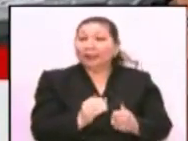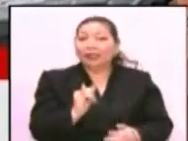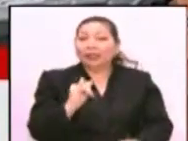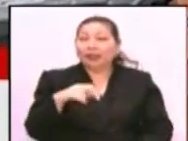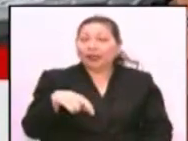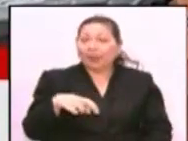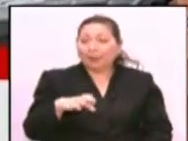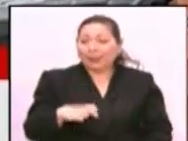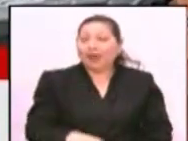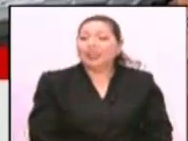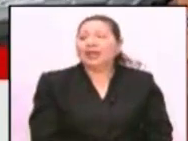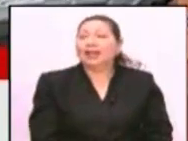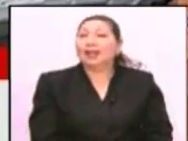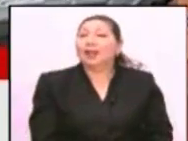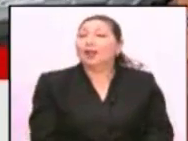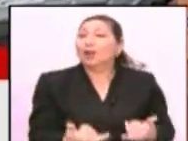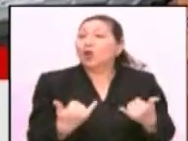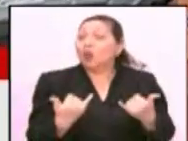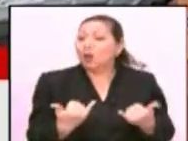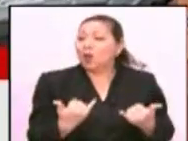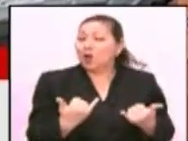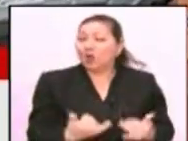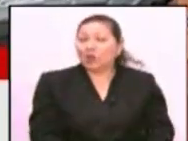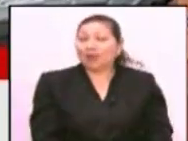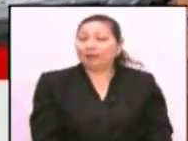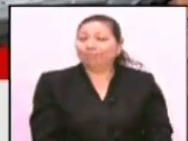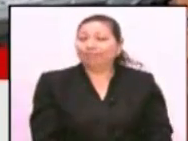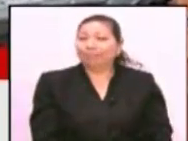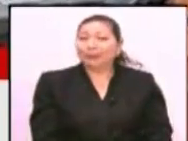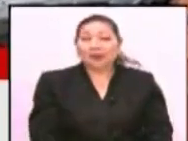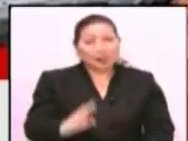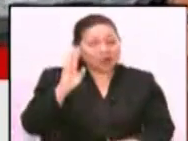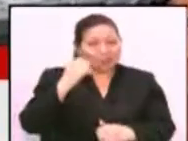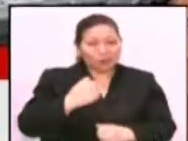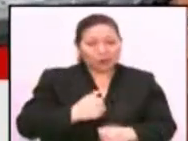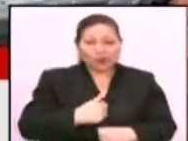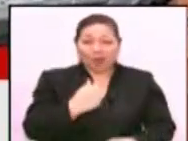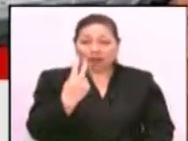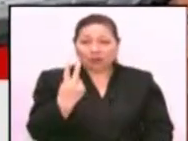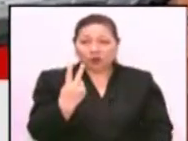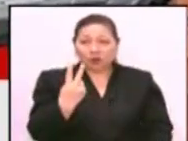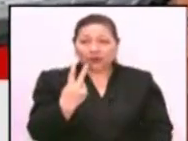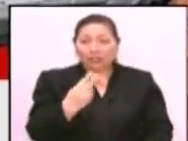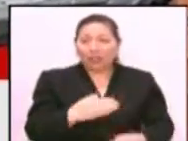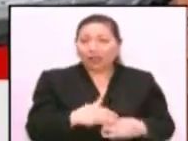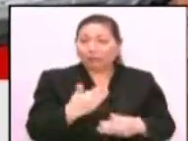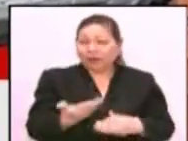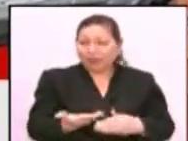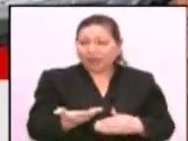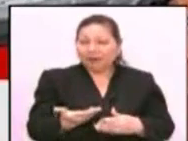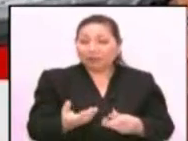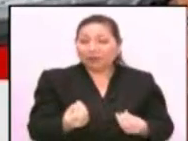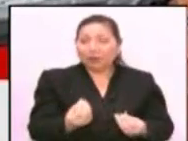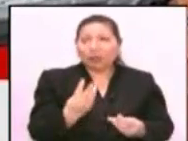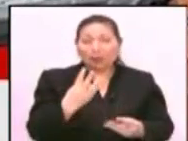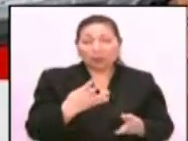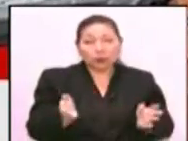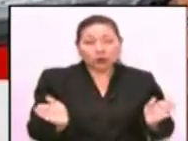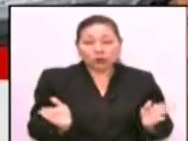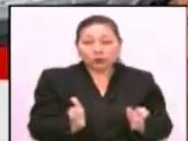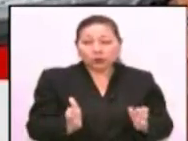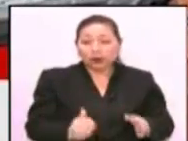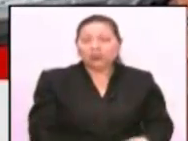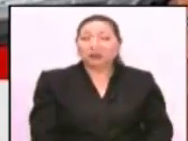INPE. O sea, digamos, hoy día solamente en manos de la policía hay dos, seguridad externa e interna, que son dos penales